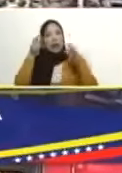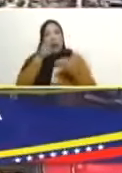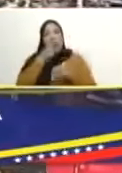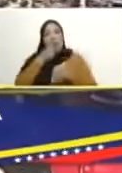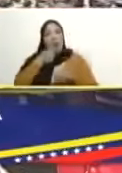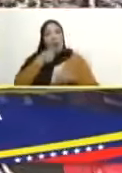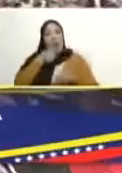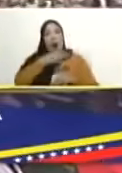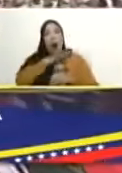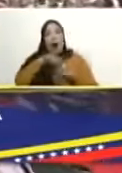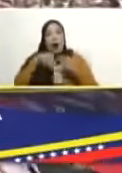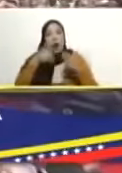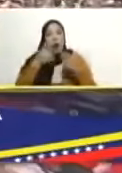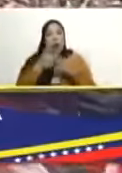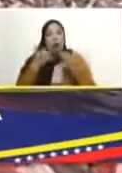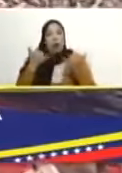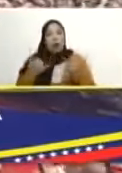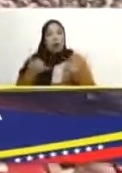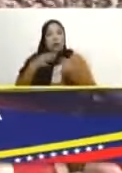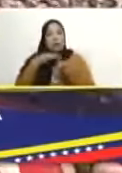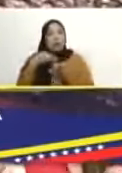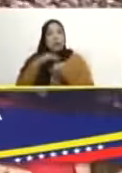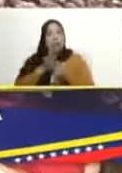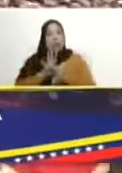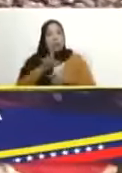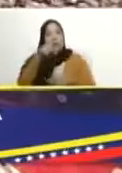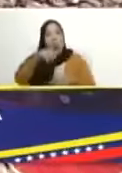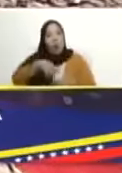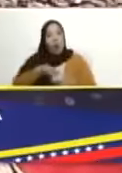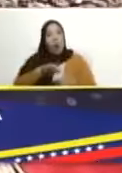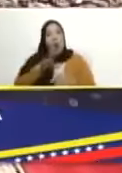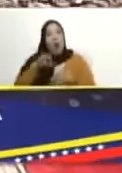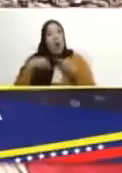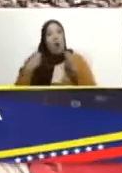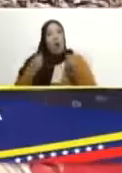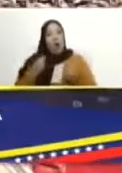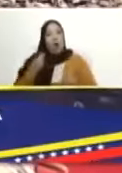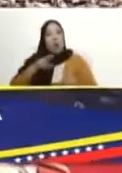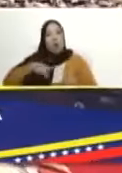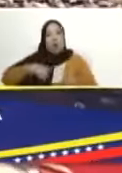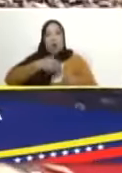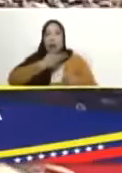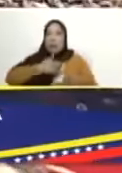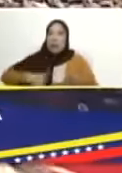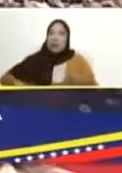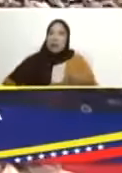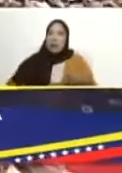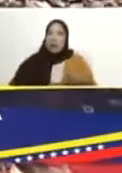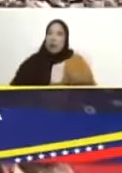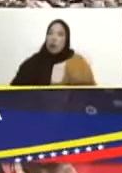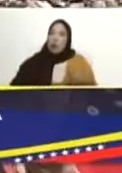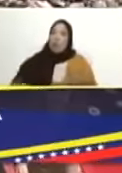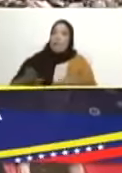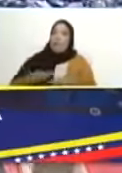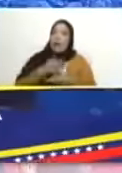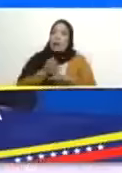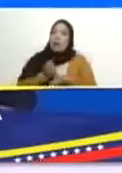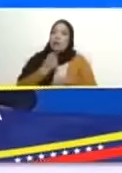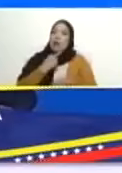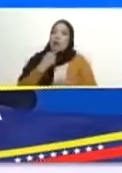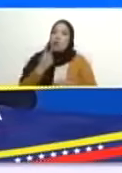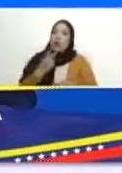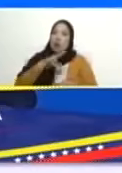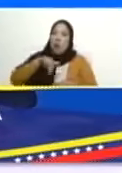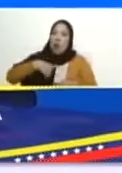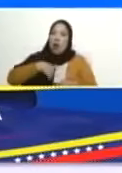extraordinario escenario que estamos viendo hoy, donde nuestro presidente es el principal vocero,